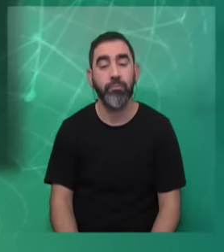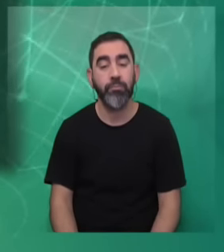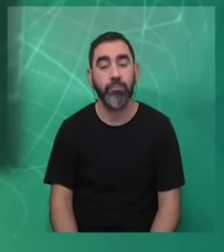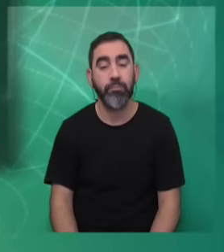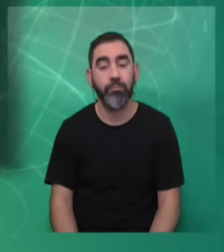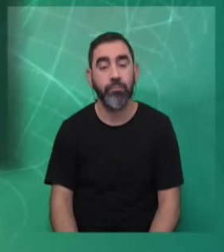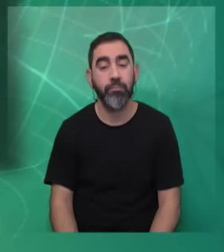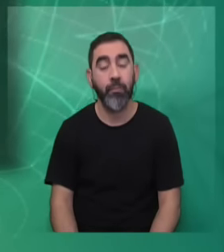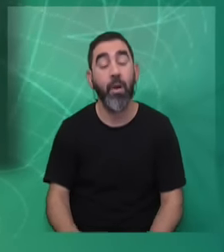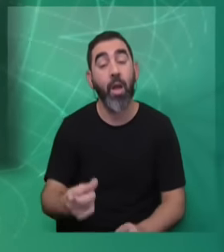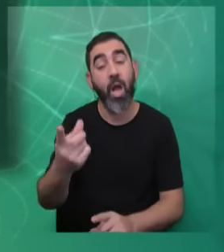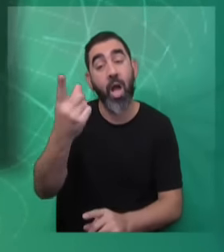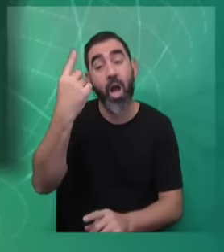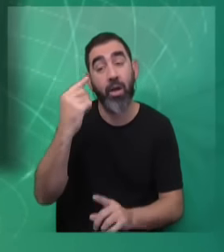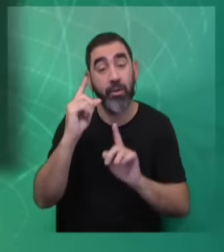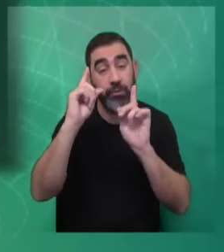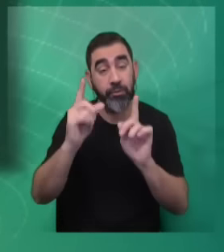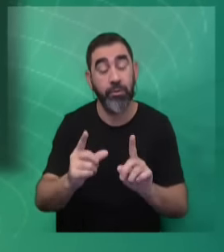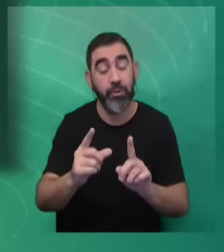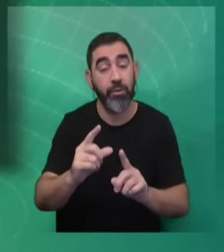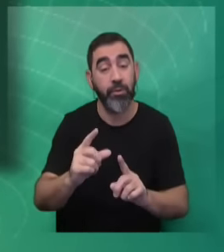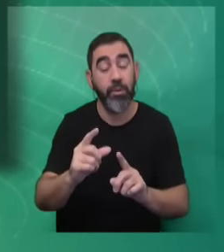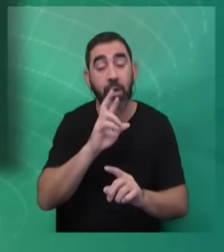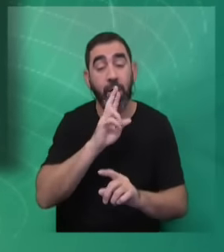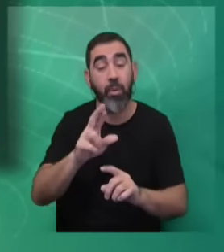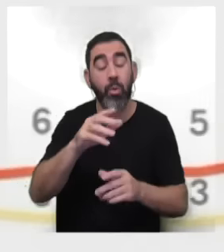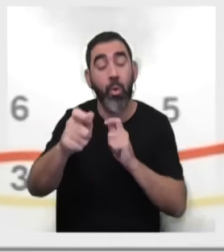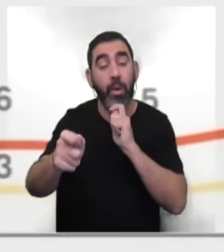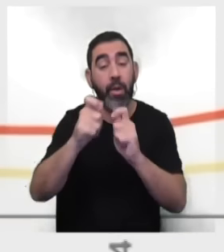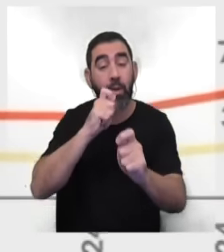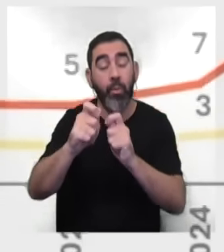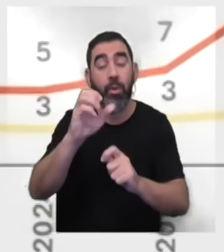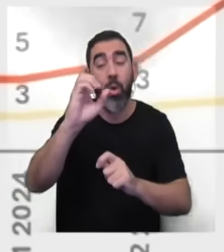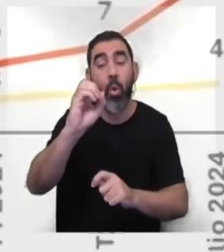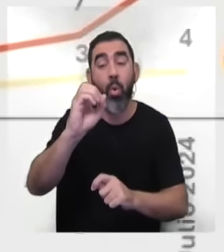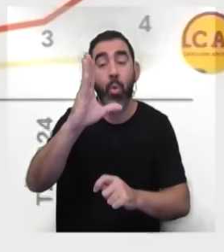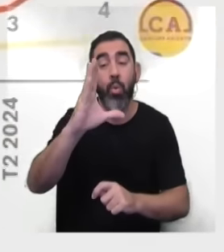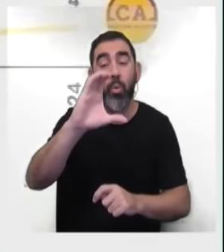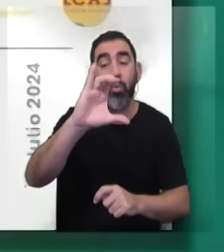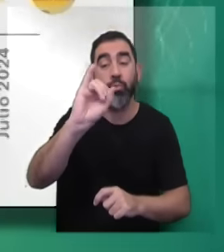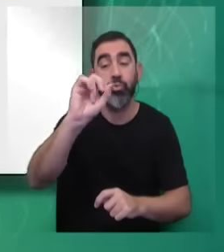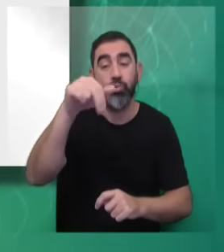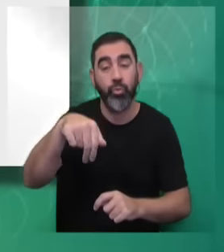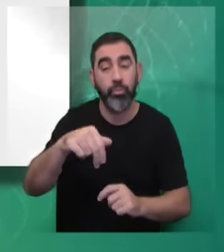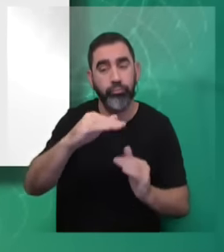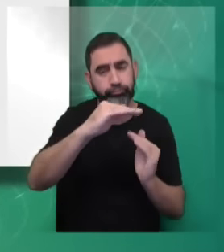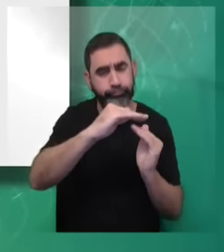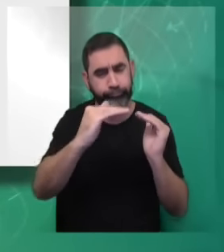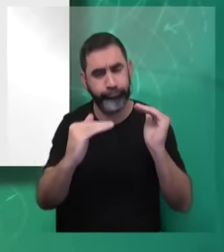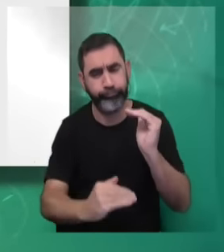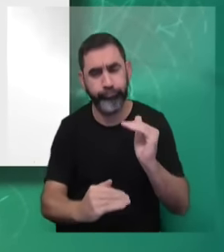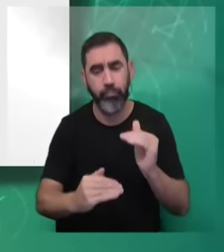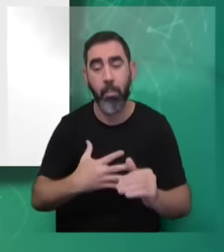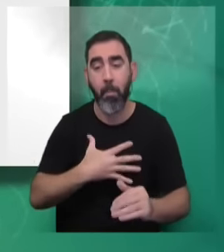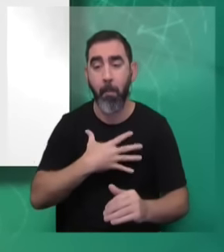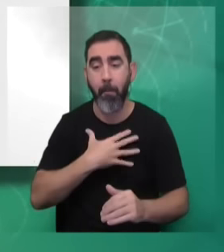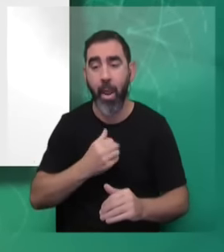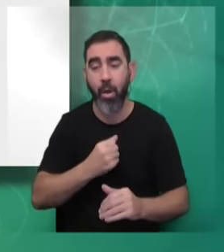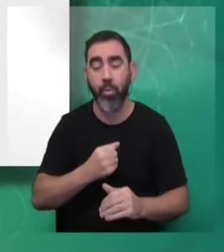pero también ayer se conocieron este lunes los resultados de la encuestadora que registra una fuerte caída de el Partido